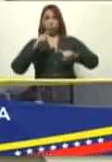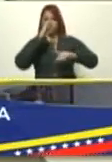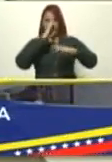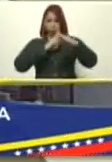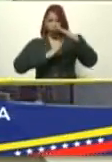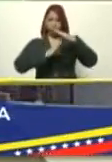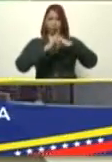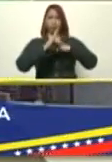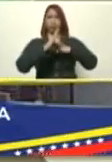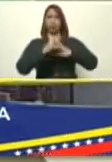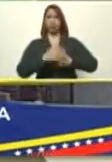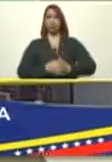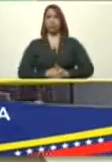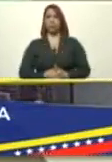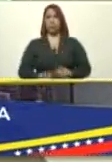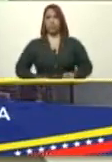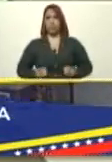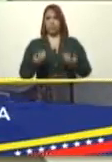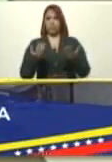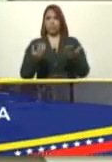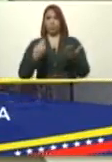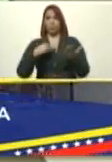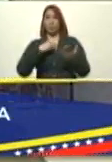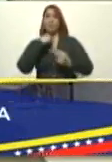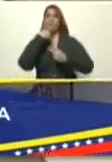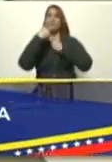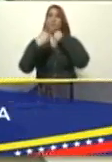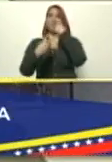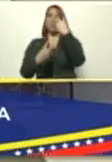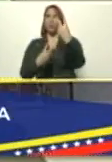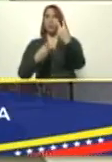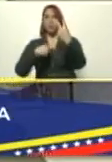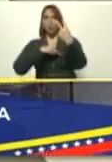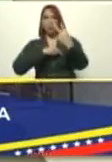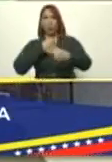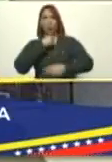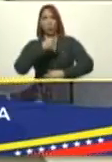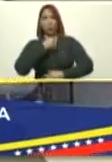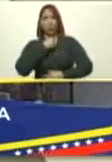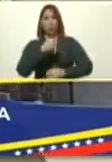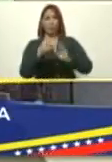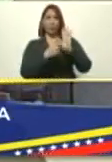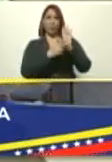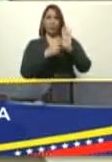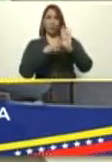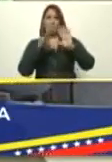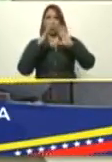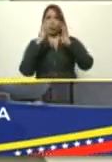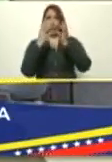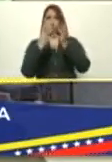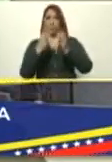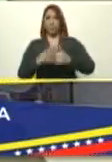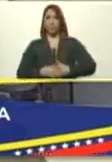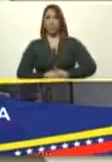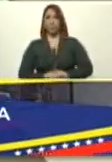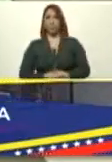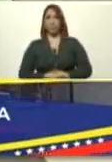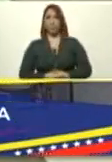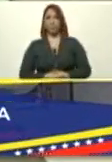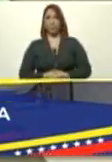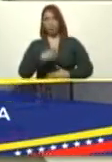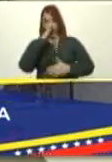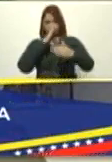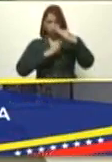humildemente, aportando nuestra voz, nuestra opinión, nuestra verdad al mundo. Modesta